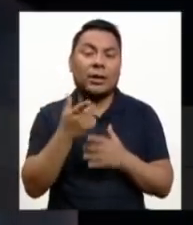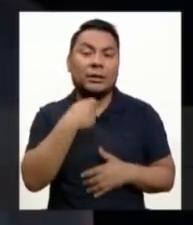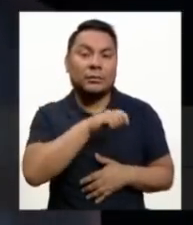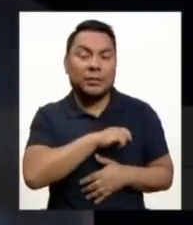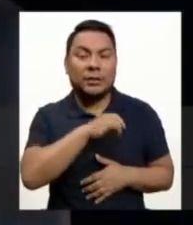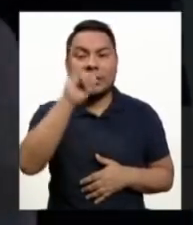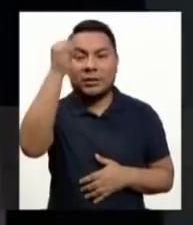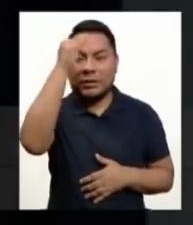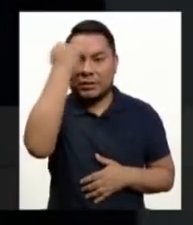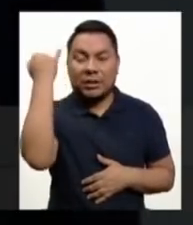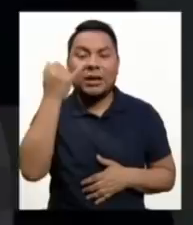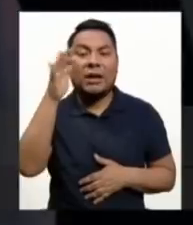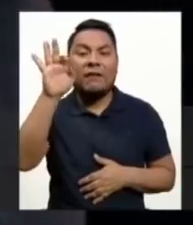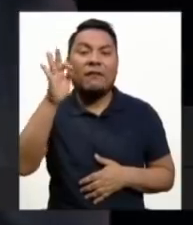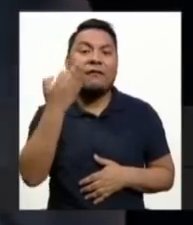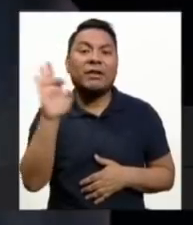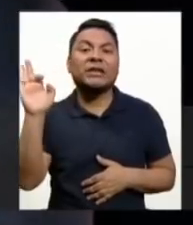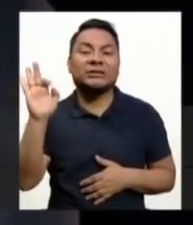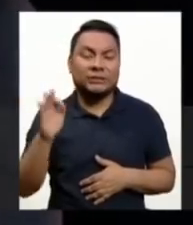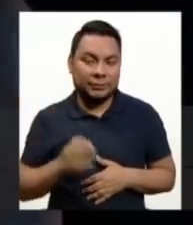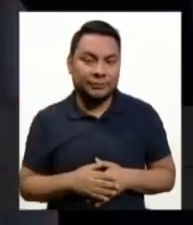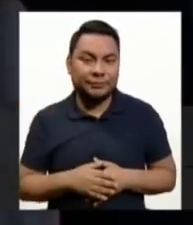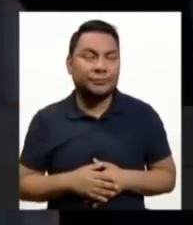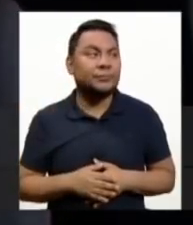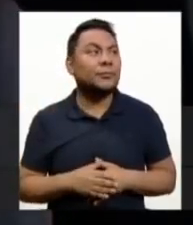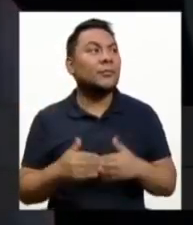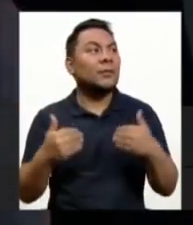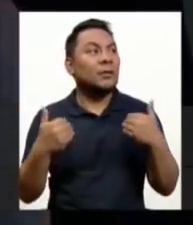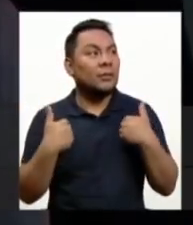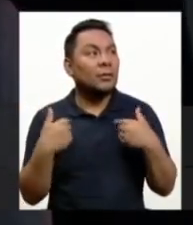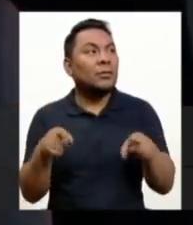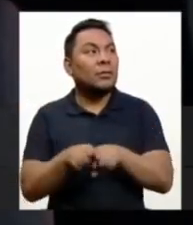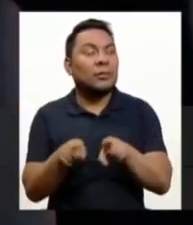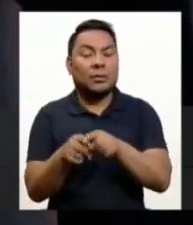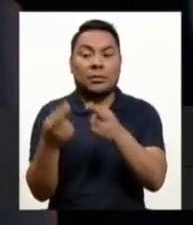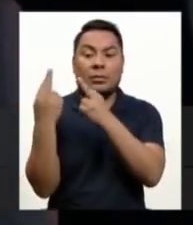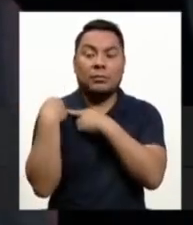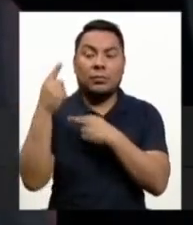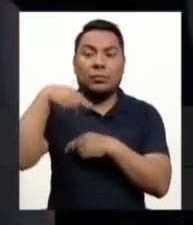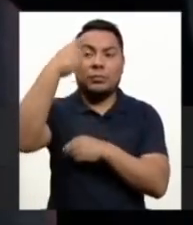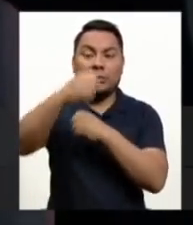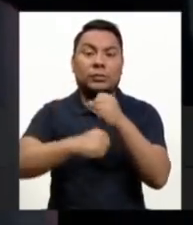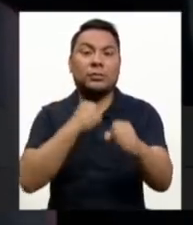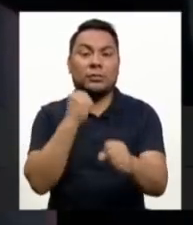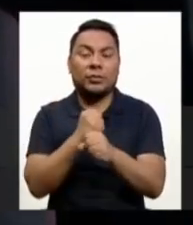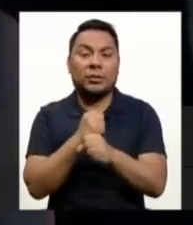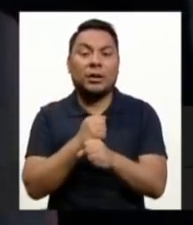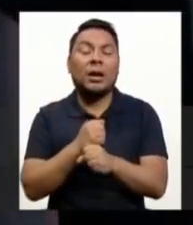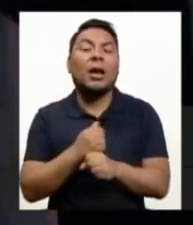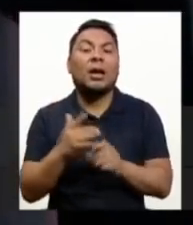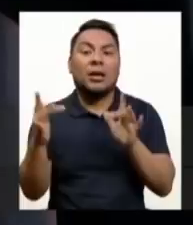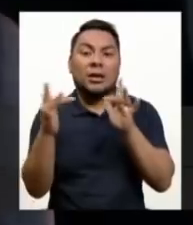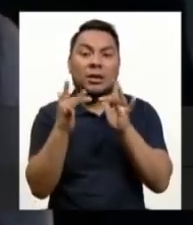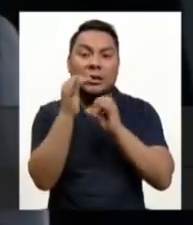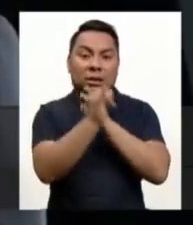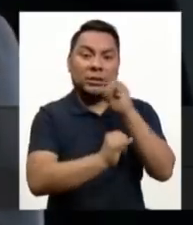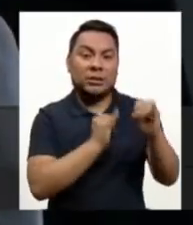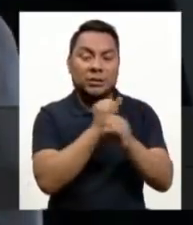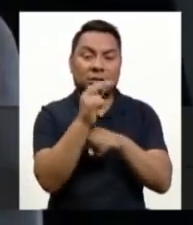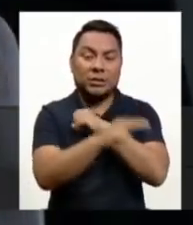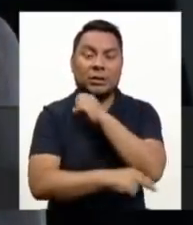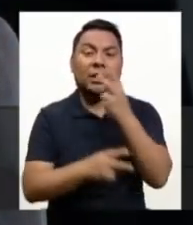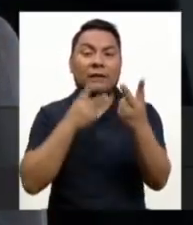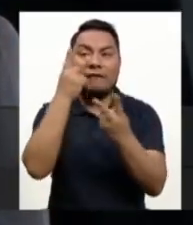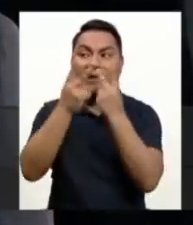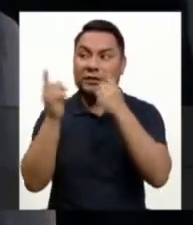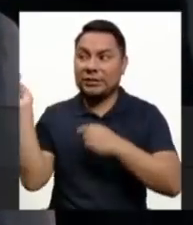Francia inicialmente. También tendremos a cargo el próximo año la señal nacional e internacional de la visita que